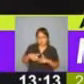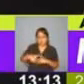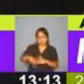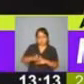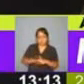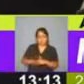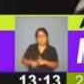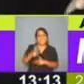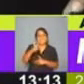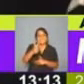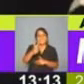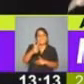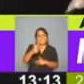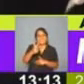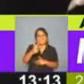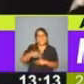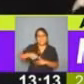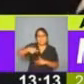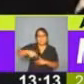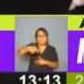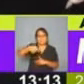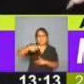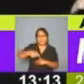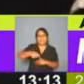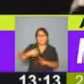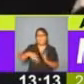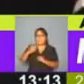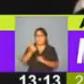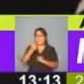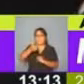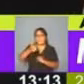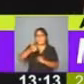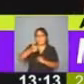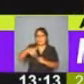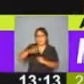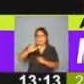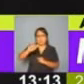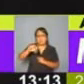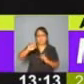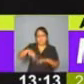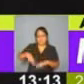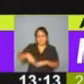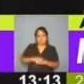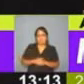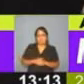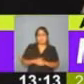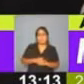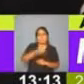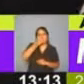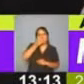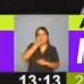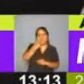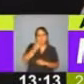con 3 cuotas sin intereses, la más interesante es las 6 cuotas sin intereses, que arranca el martes, es desde el martes